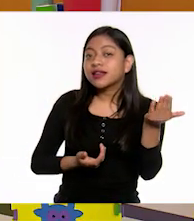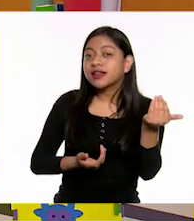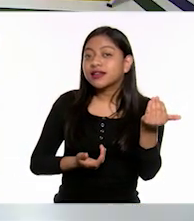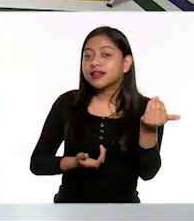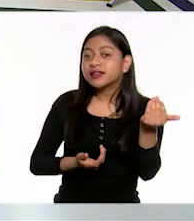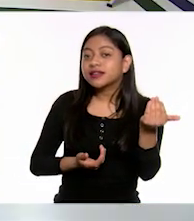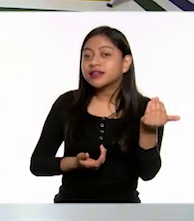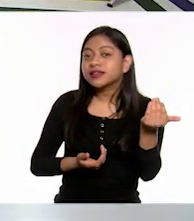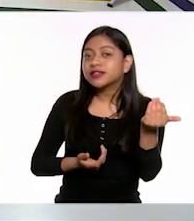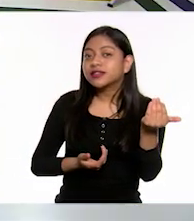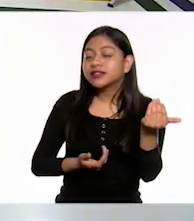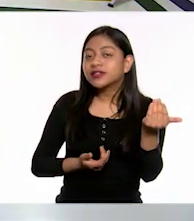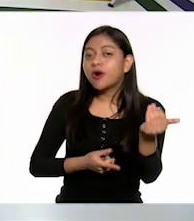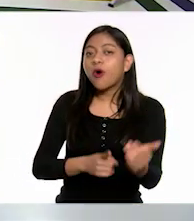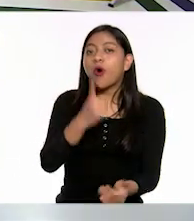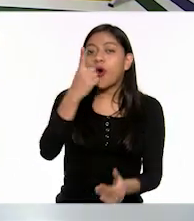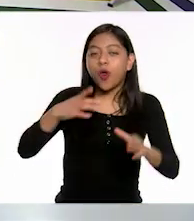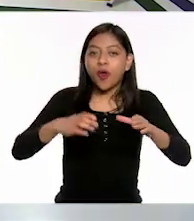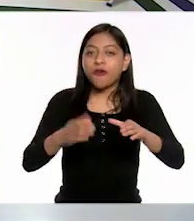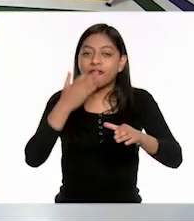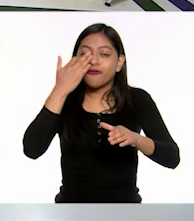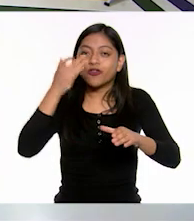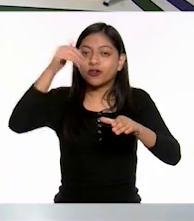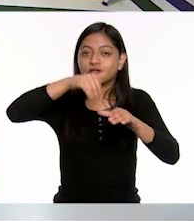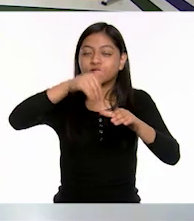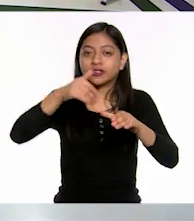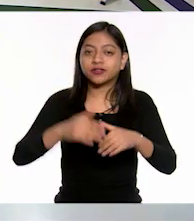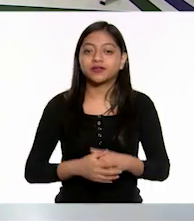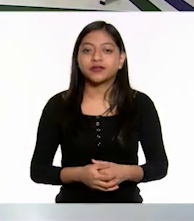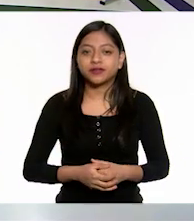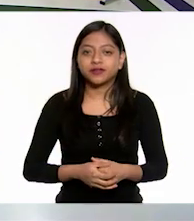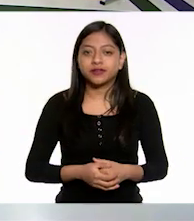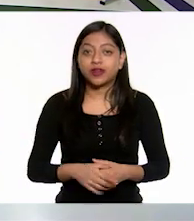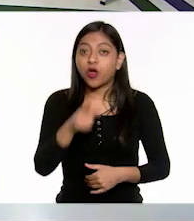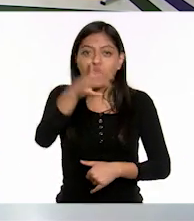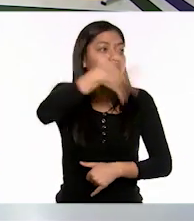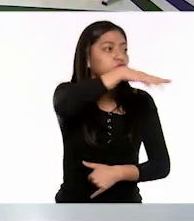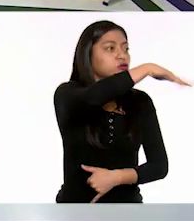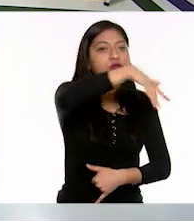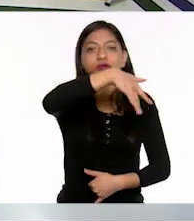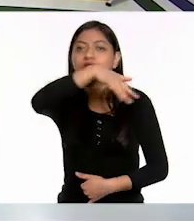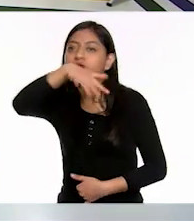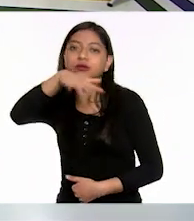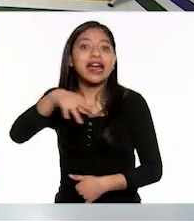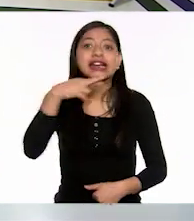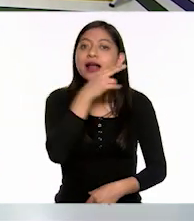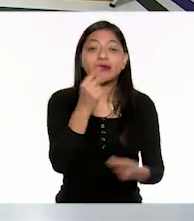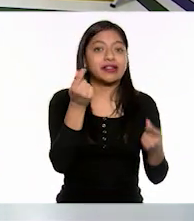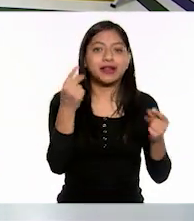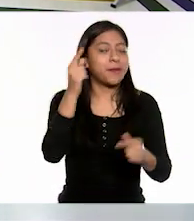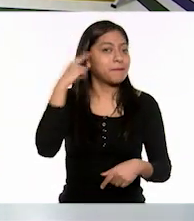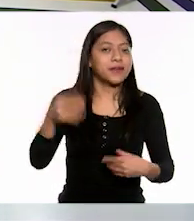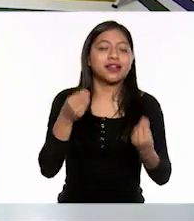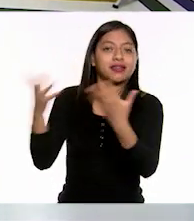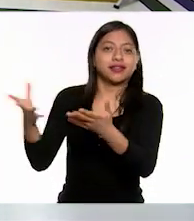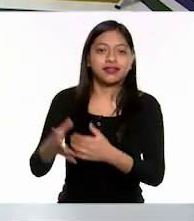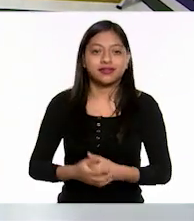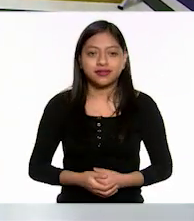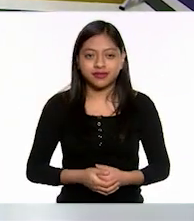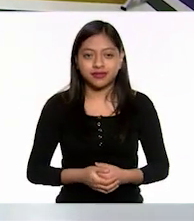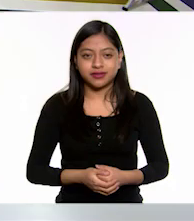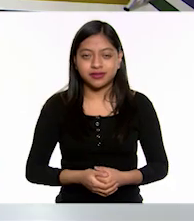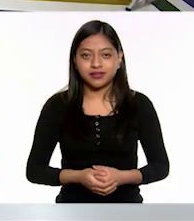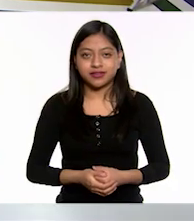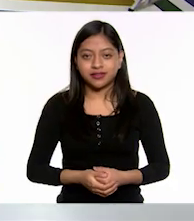y pide una maceta una maceta una receta entonces ustedes tienen que empezar a buscar a buscar a buscar a buscar antes de que les